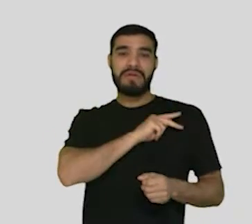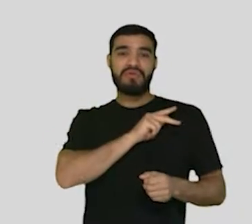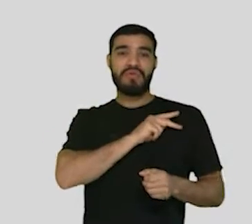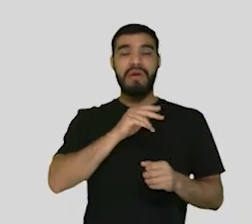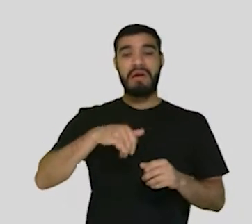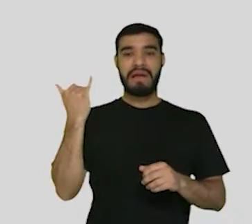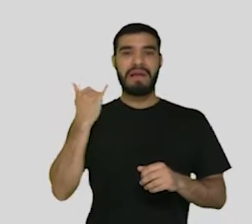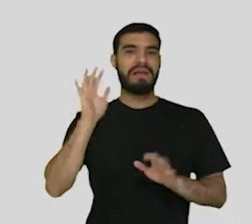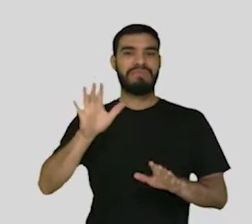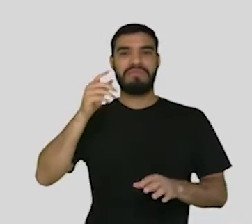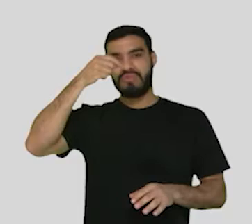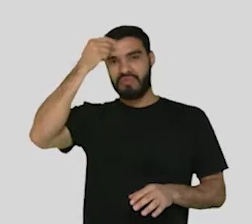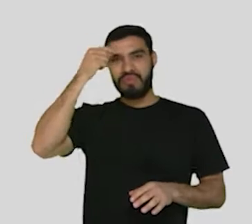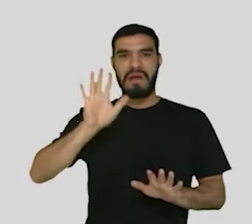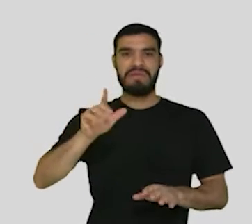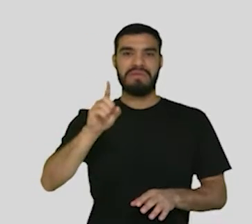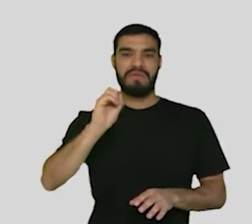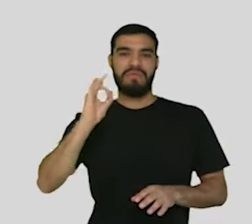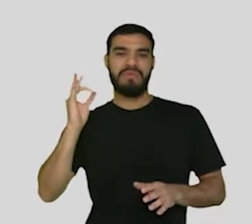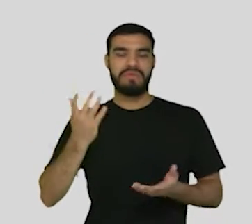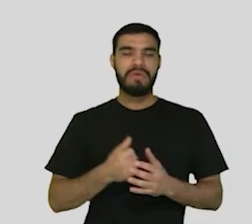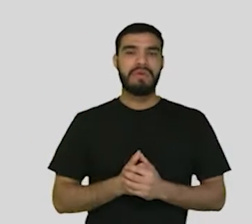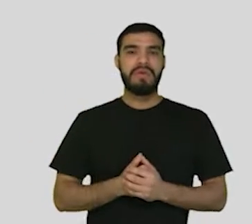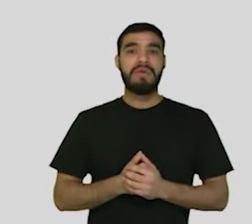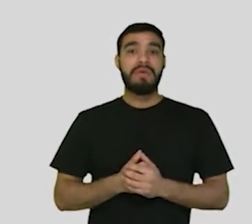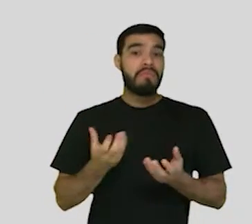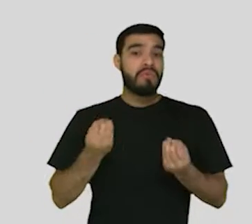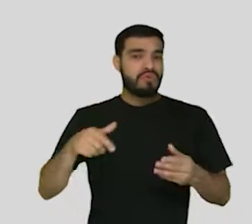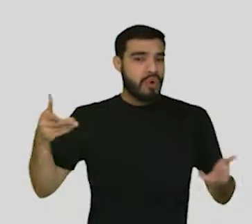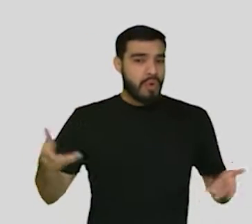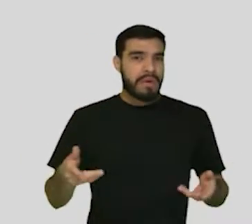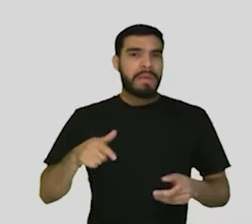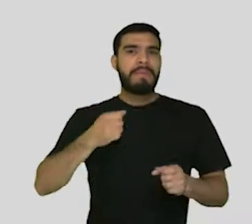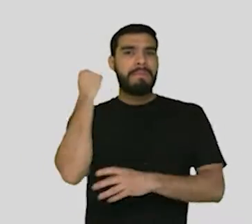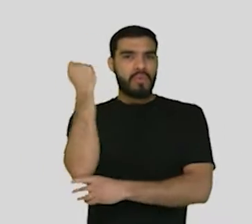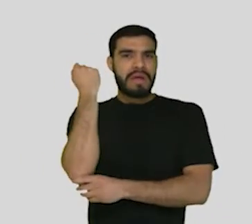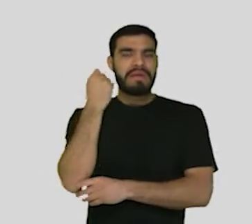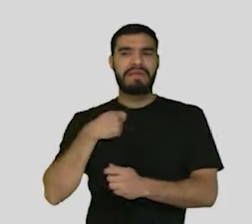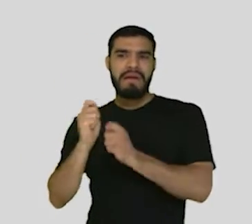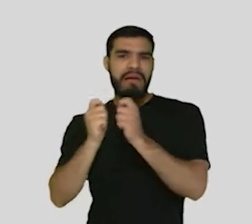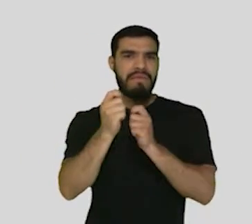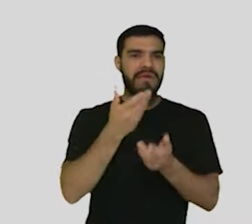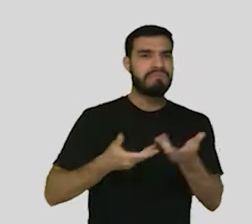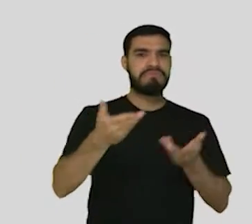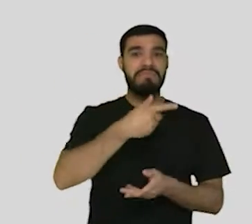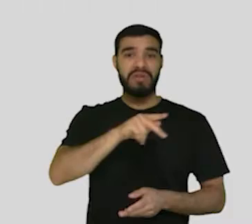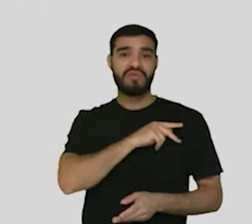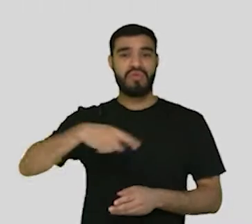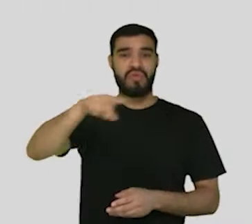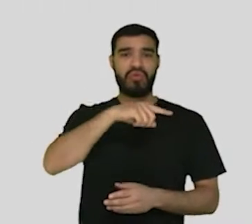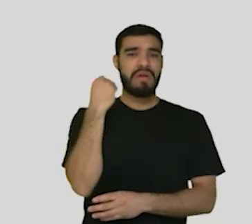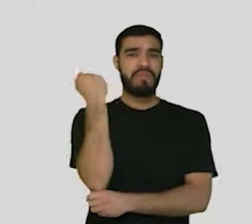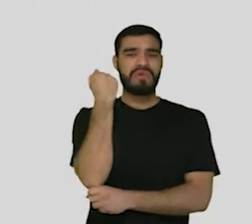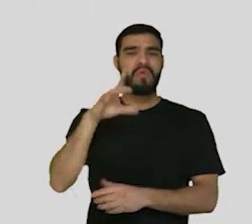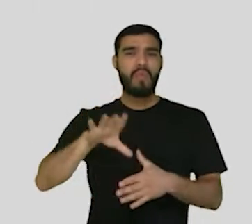presa. Jaupe, oye, Purú y Catonga, esa oñembo queja, oñembo jorujama, a insaguata pisareje. Upe, bareco, ara, peña,